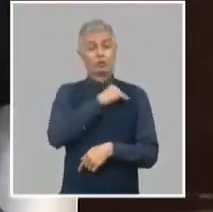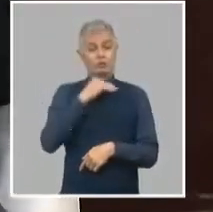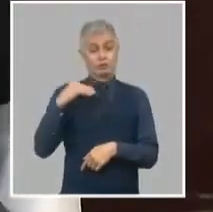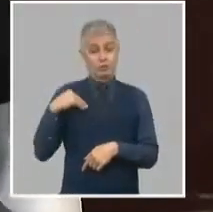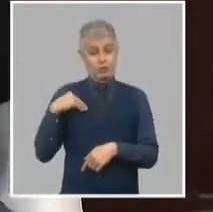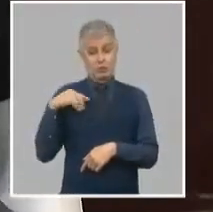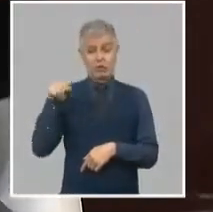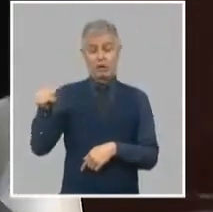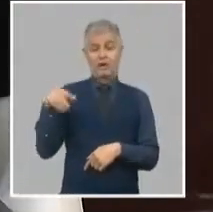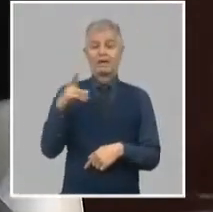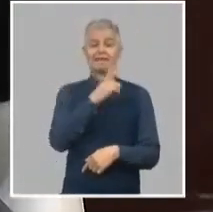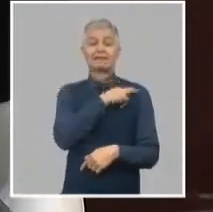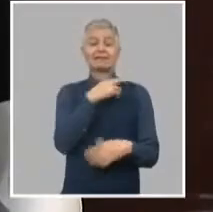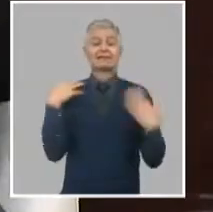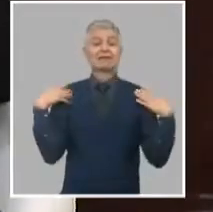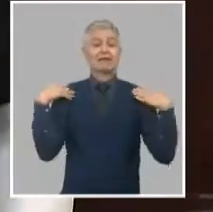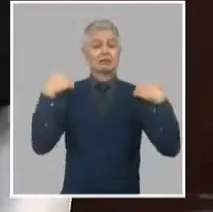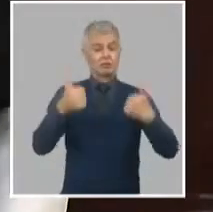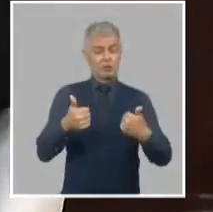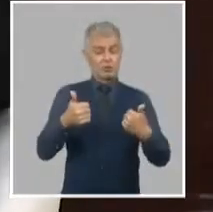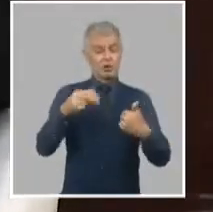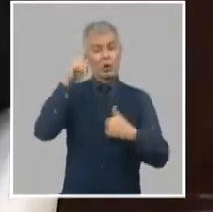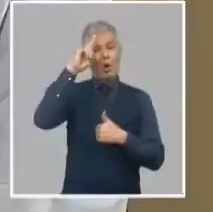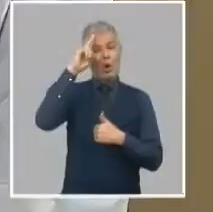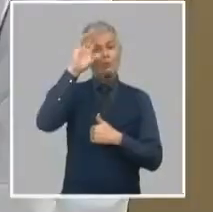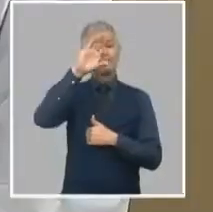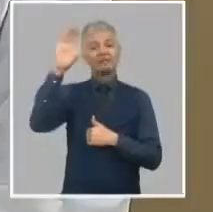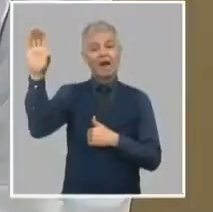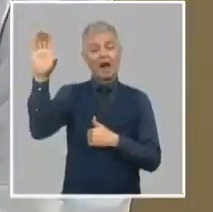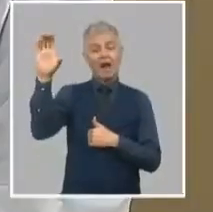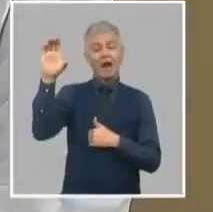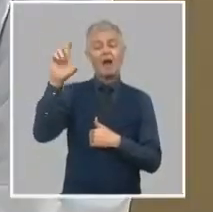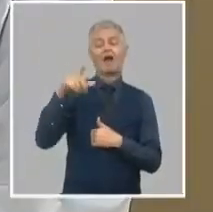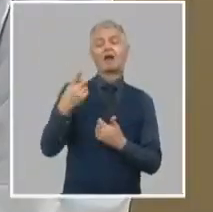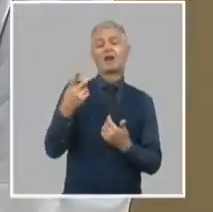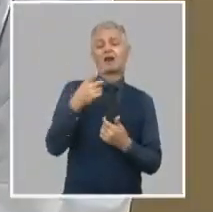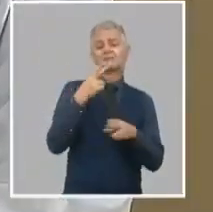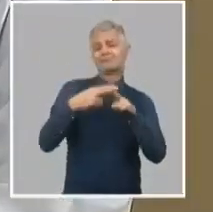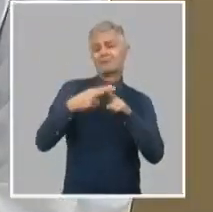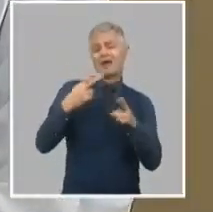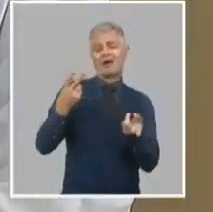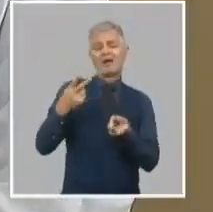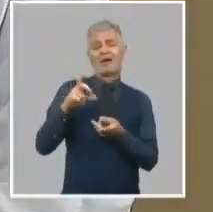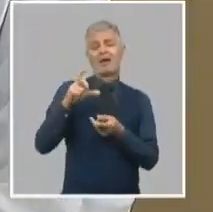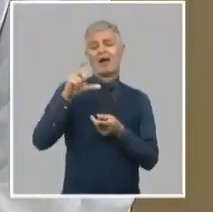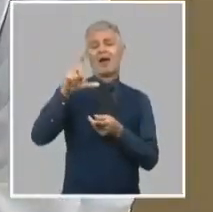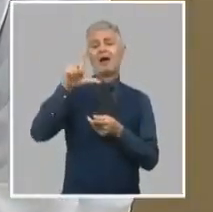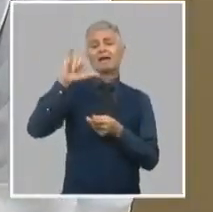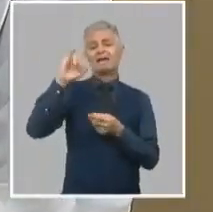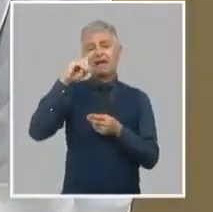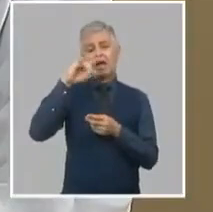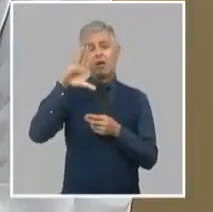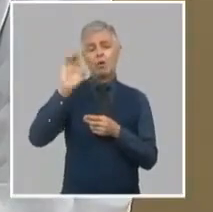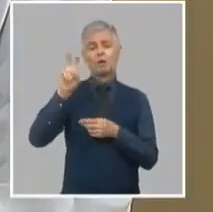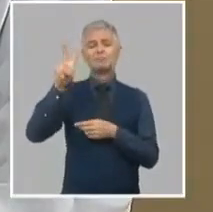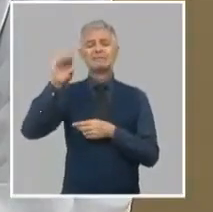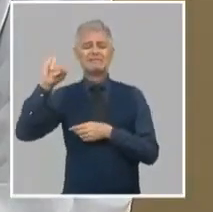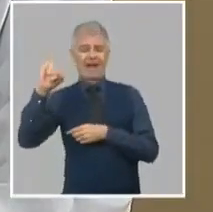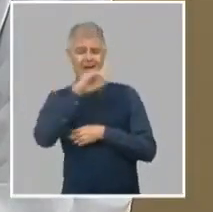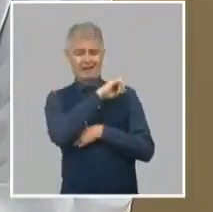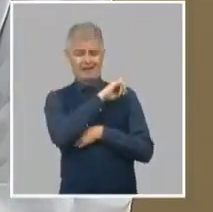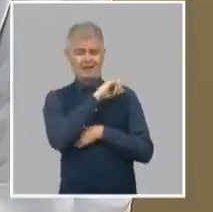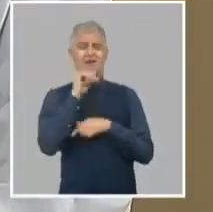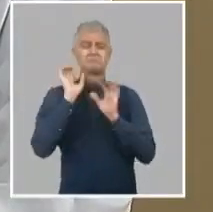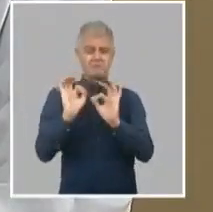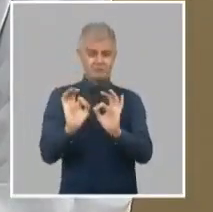Hospital Clínico de 26, aunque ahora está, pues, asumiendo también otras tareas, pero el jefe de la Brigada Médica Cubana